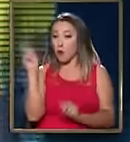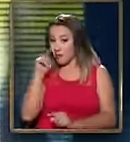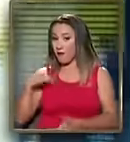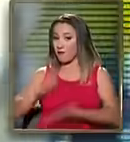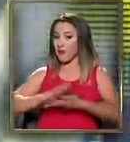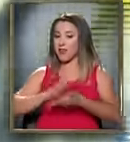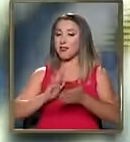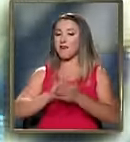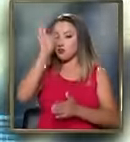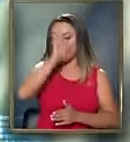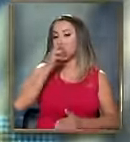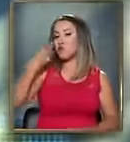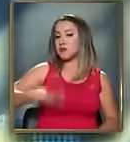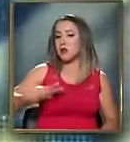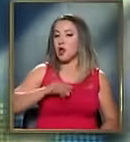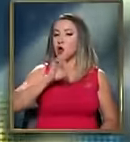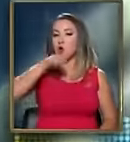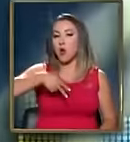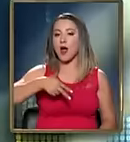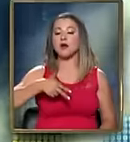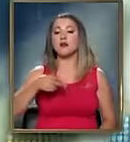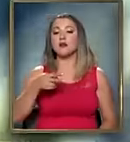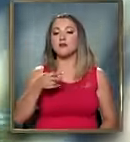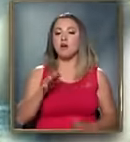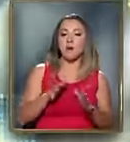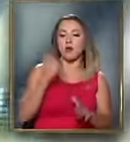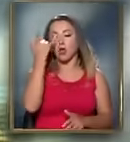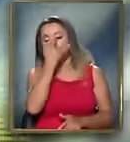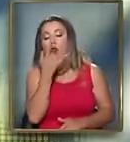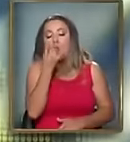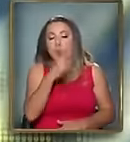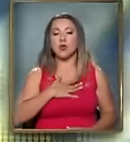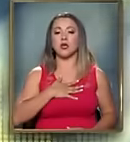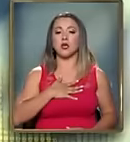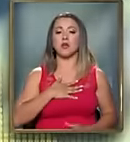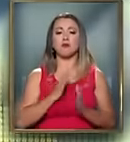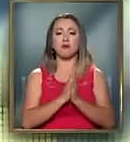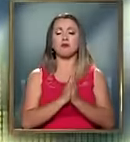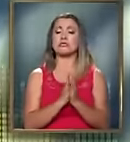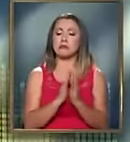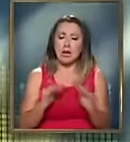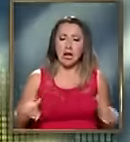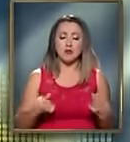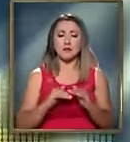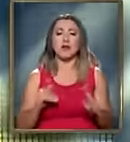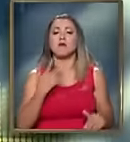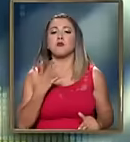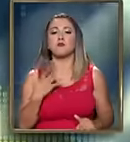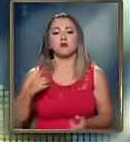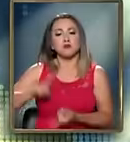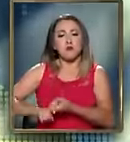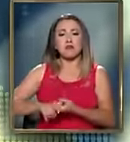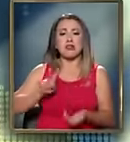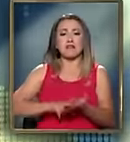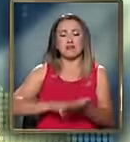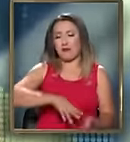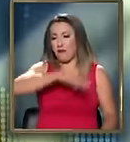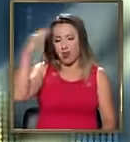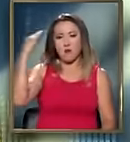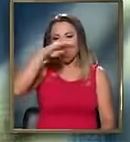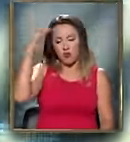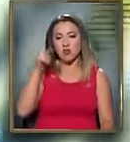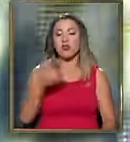del funcionario municipal, el Juan Muñoz dijo, medio cocido, lo único que quiero, weón, es separarme porque mi señora me tiene enfermo.